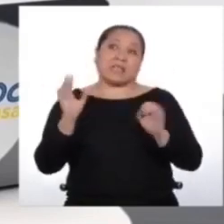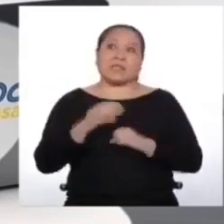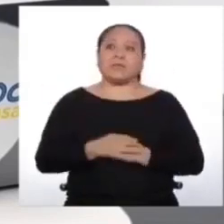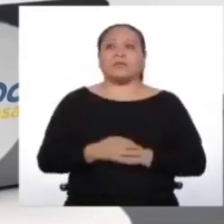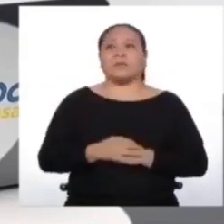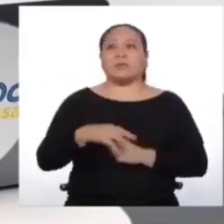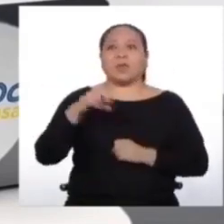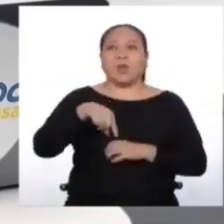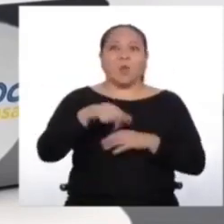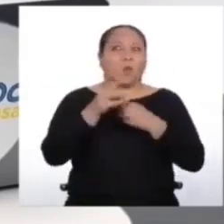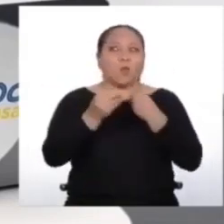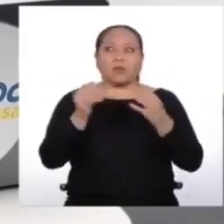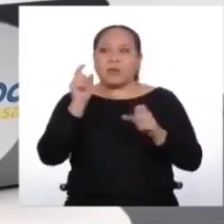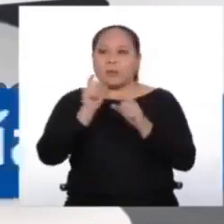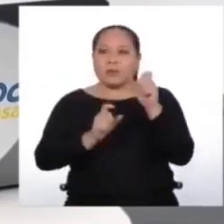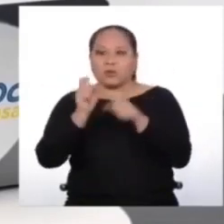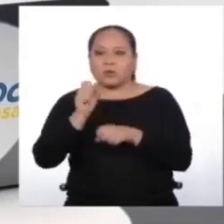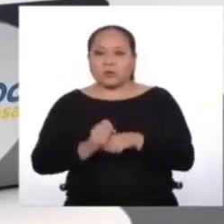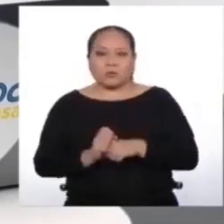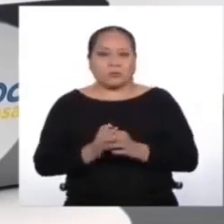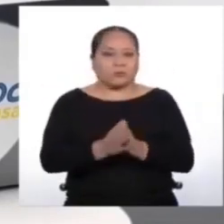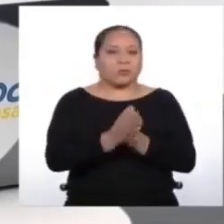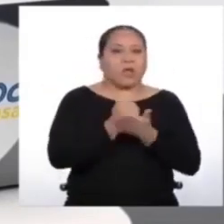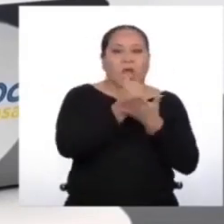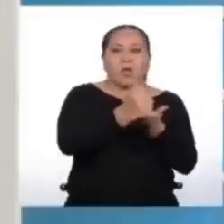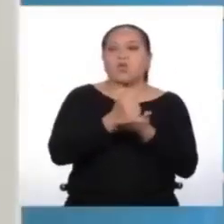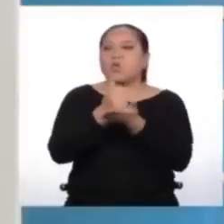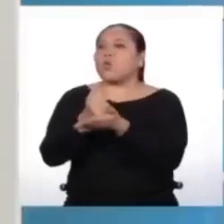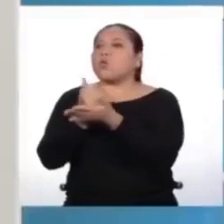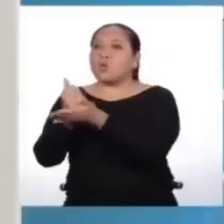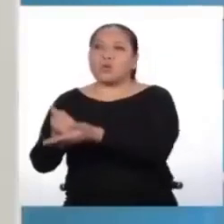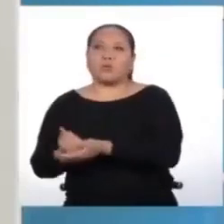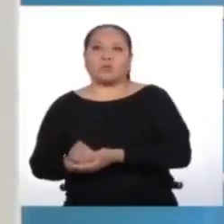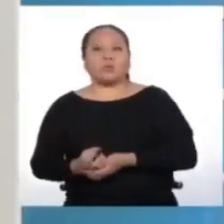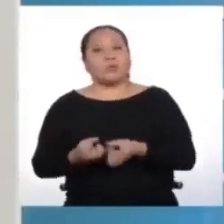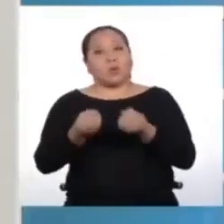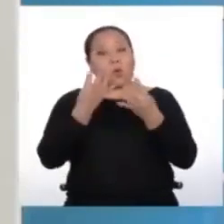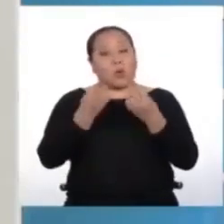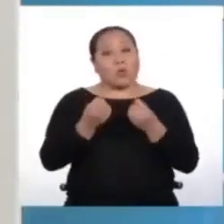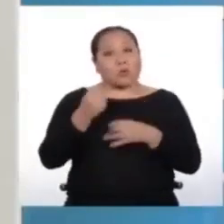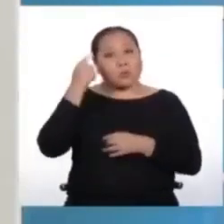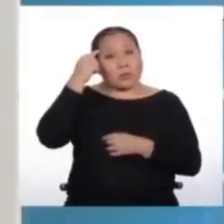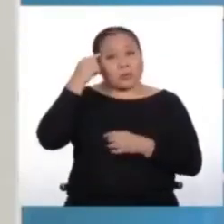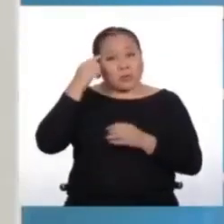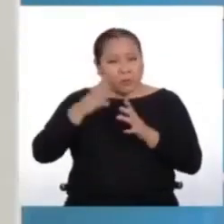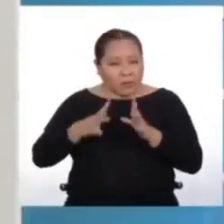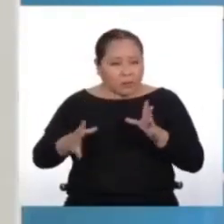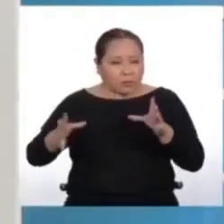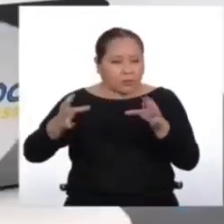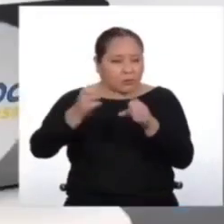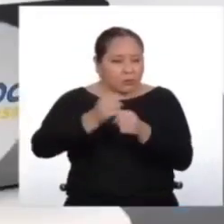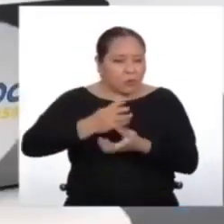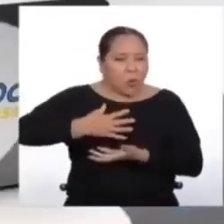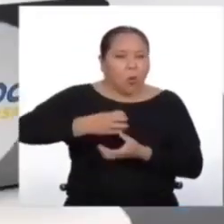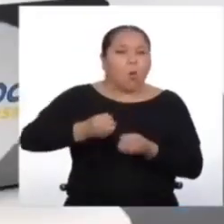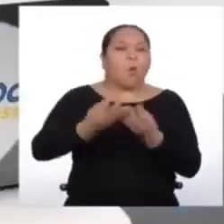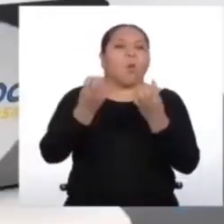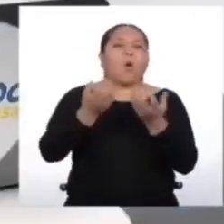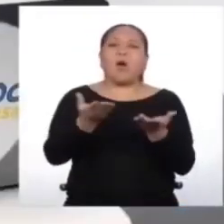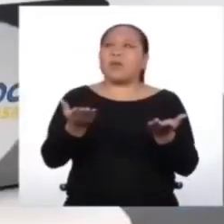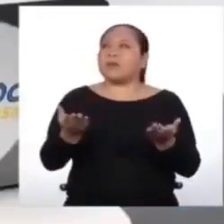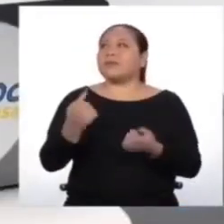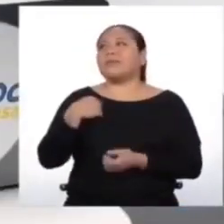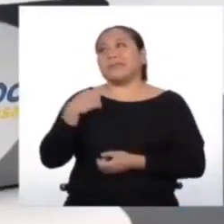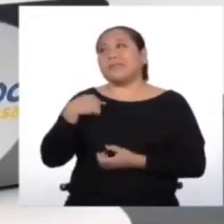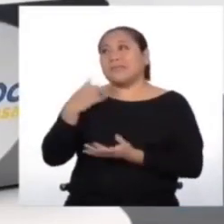días en donde muchos peruanos y peruanas hacen favores unos a otros. ¿Y a cuántos favores crees que lograremos generar en esos 15 días? Justo por eso